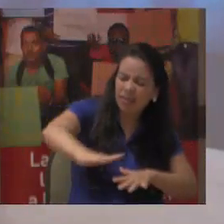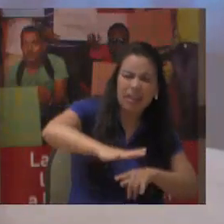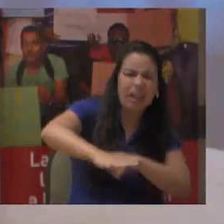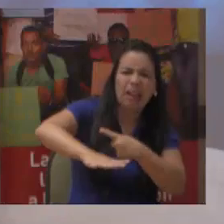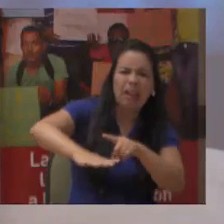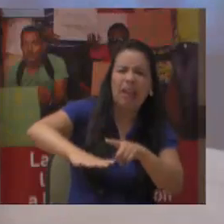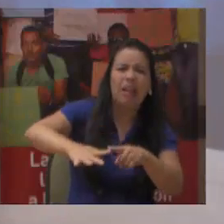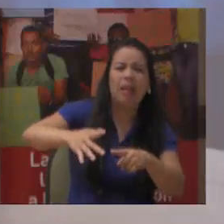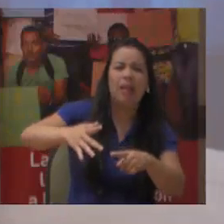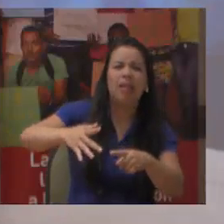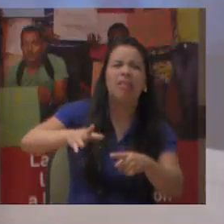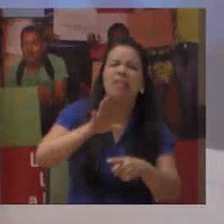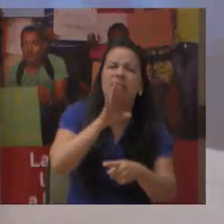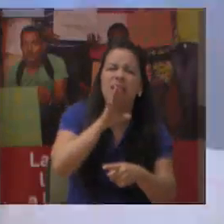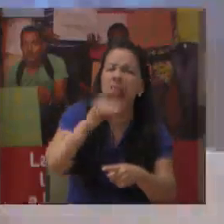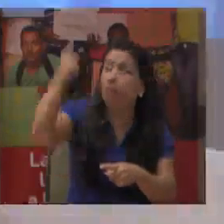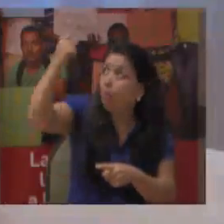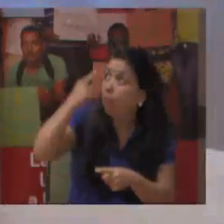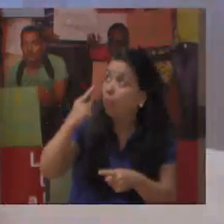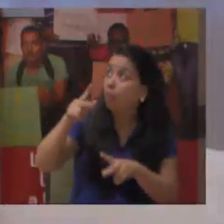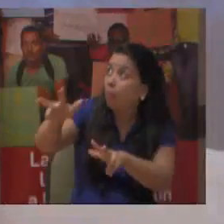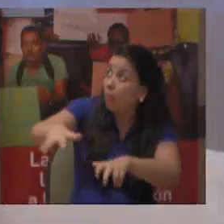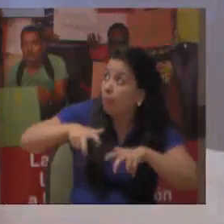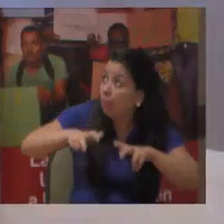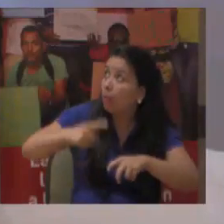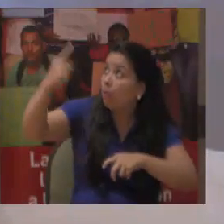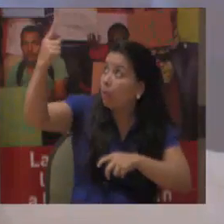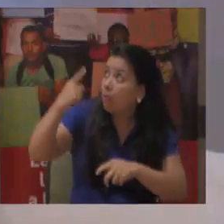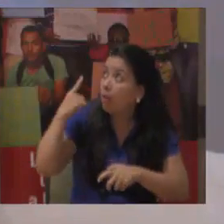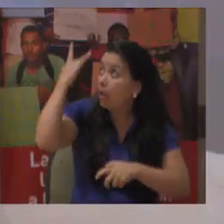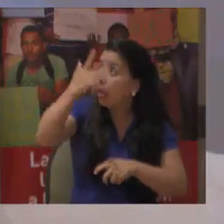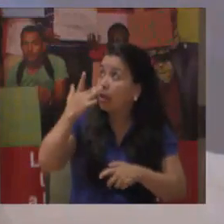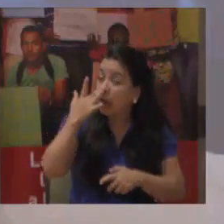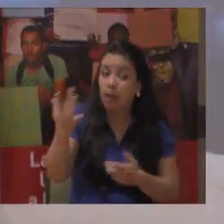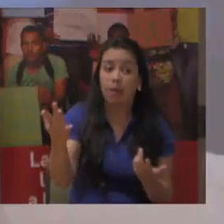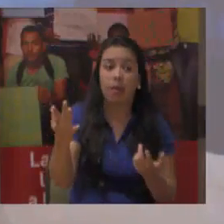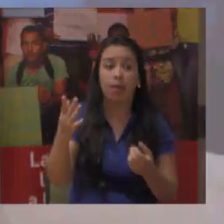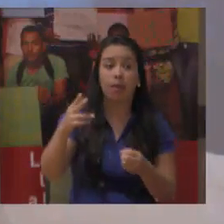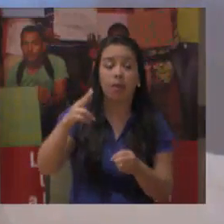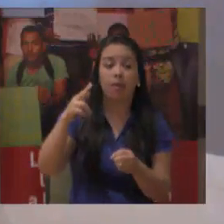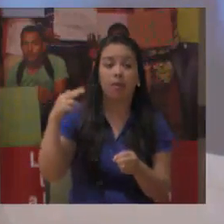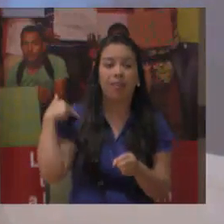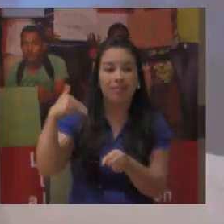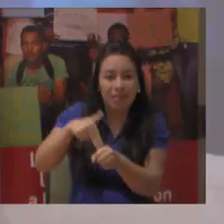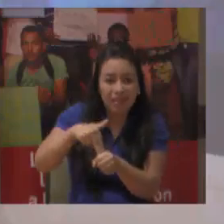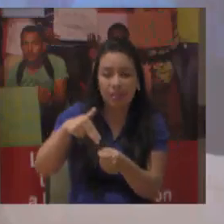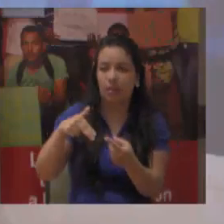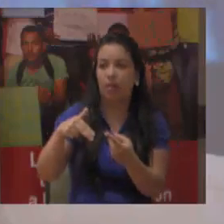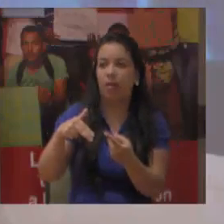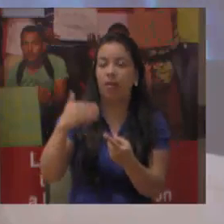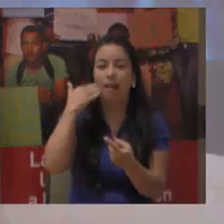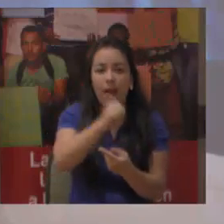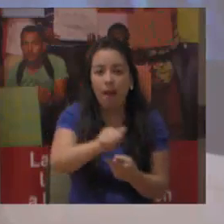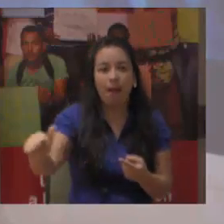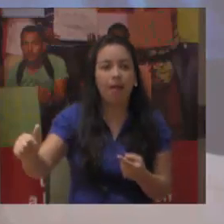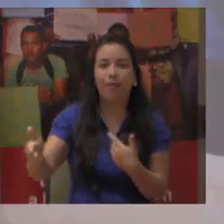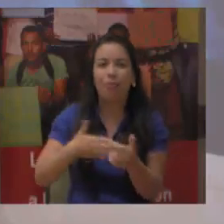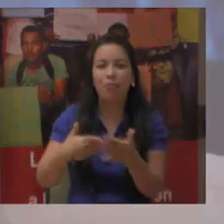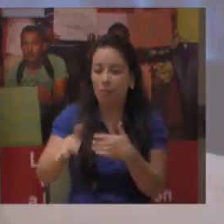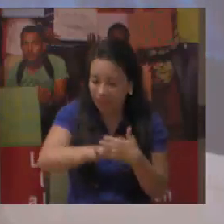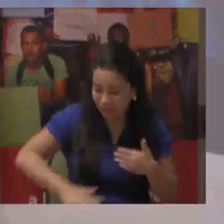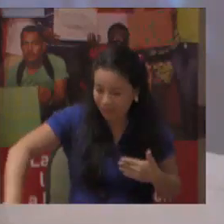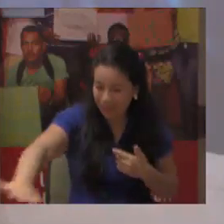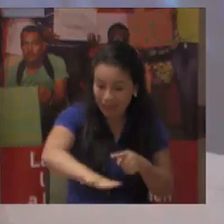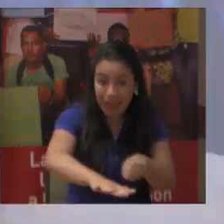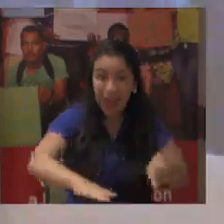trabajando un afro, si la está trabajando una mujer, si la está trabajando un indígena. No, la tierra le da comida a todos por igual. A